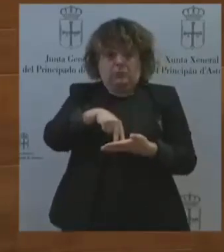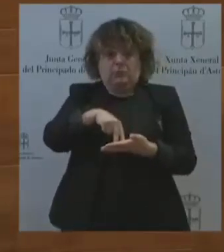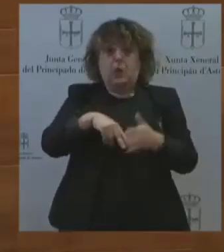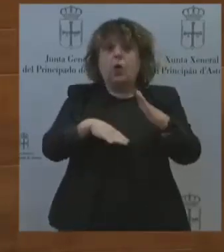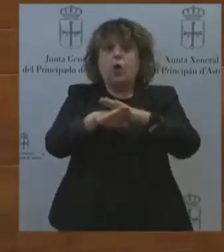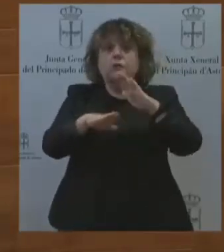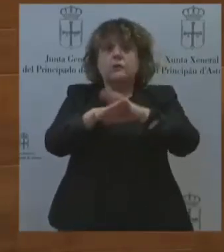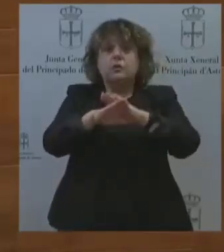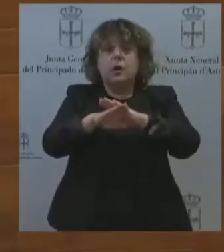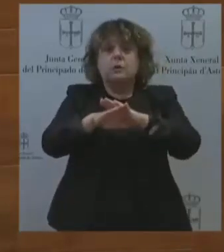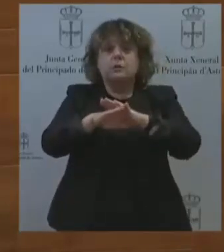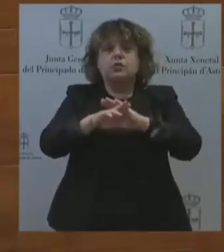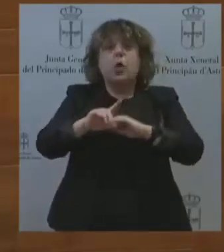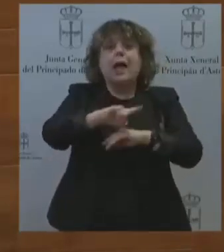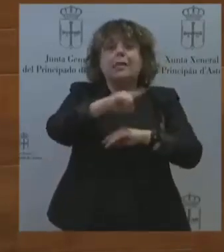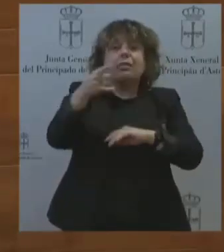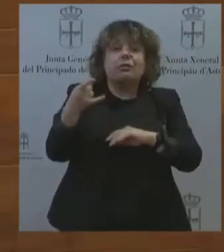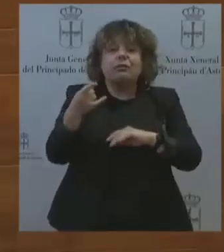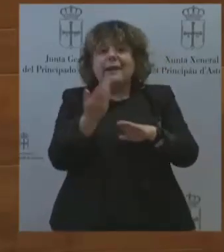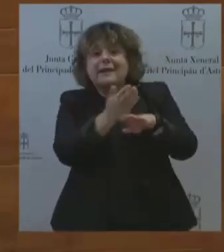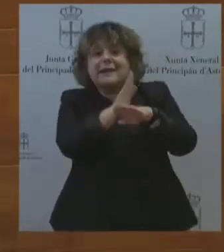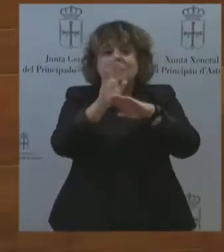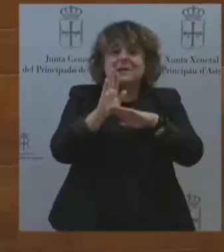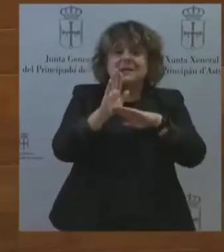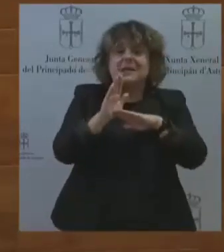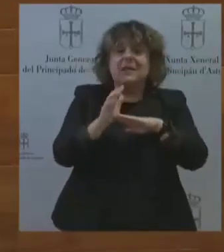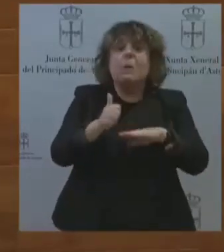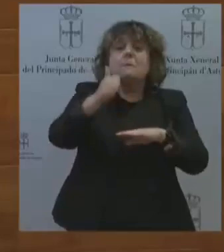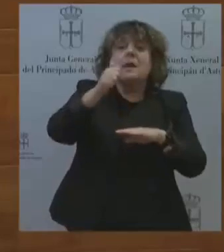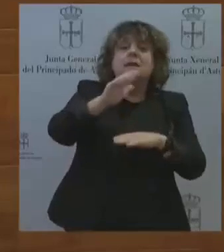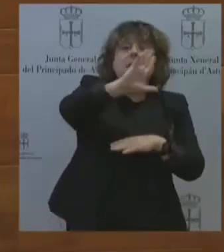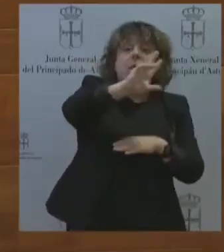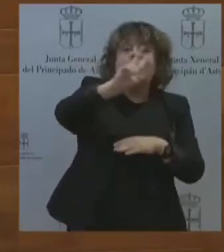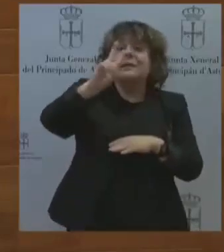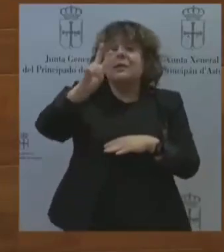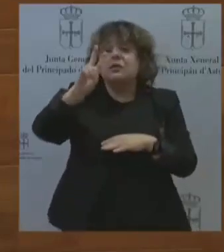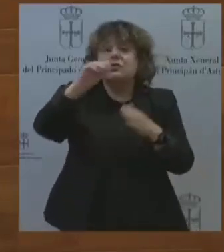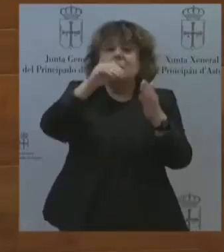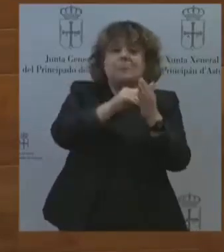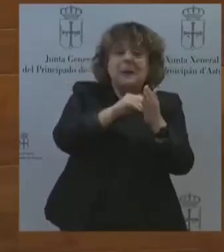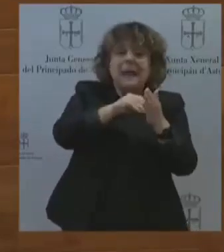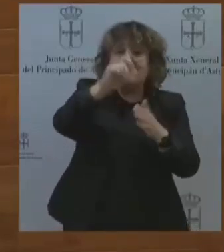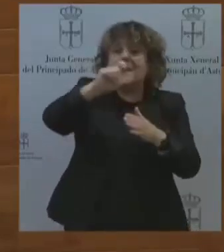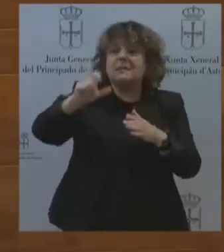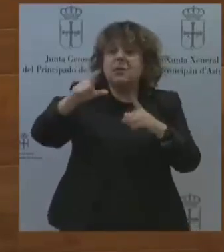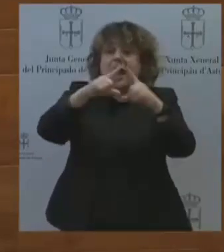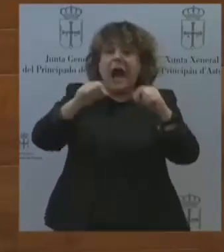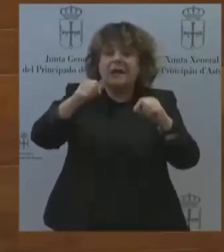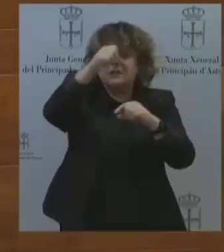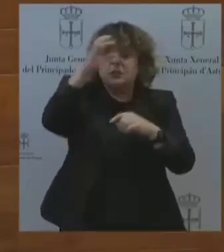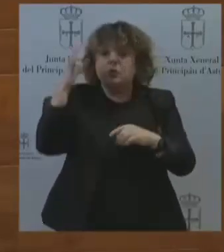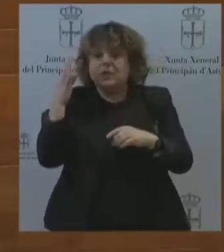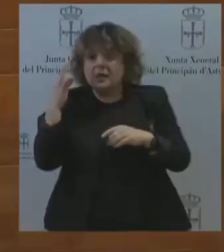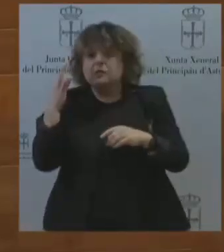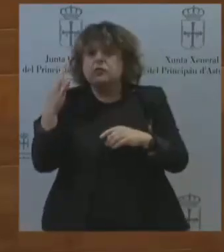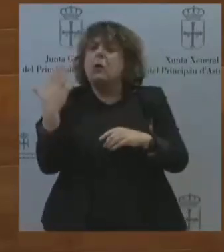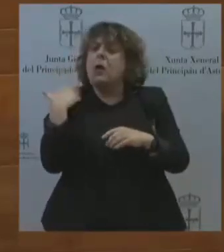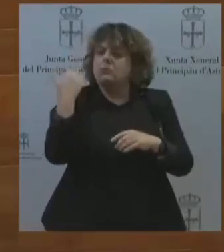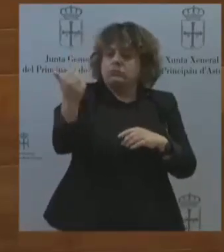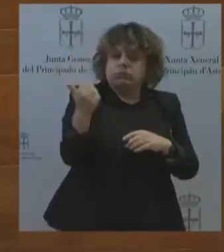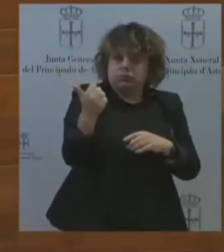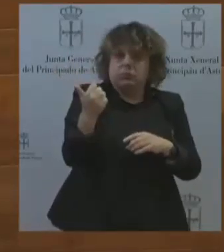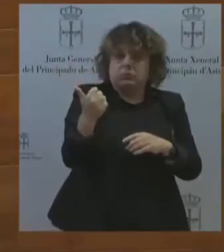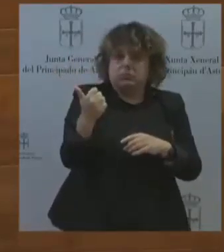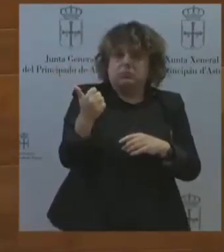de más de 52.000 asturianos a los que no vamos a defraudar. Vox, señor Barbón, ha venido a quedarse